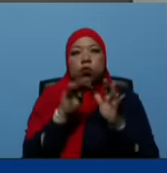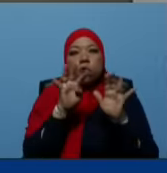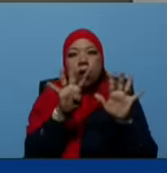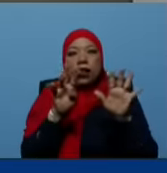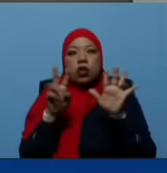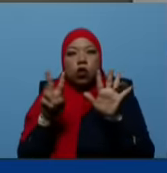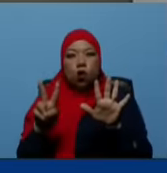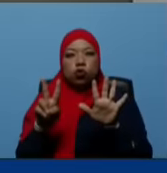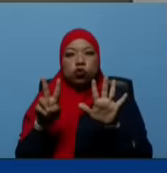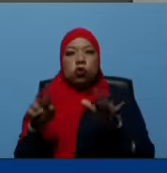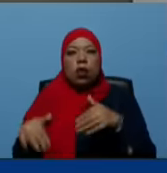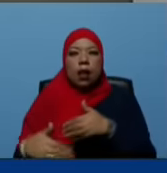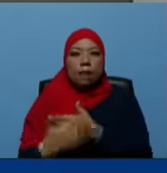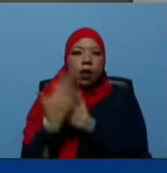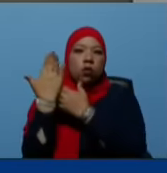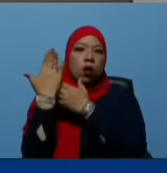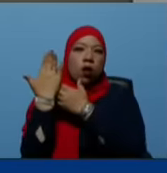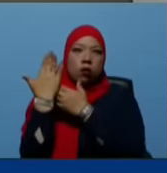4:48 a.m.